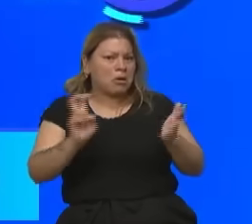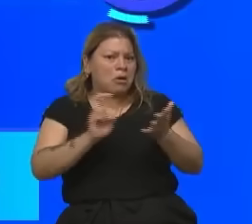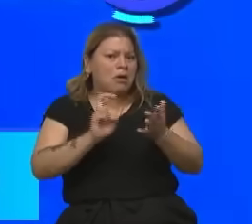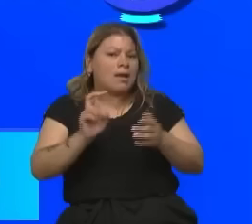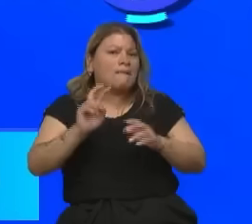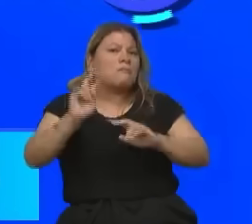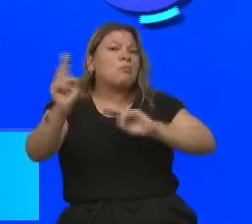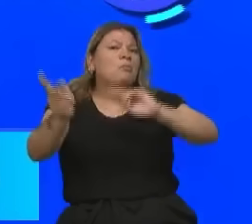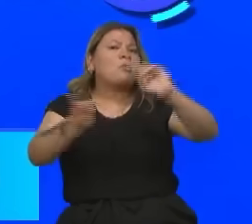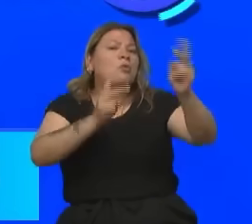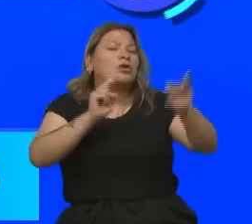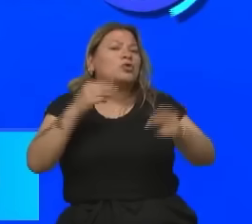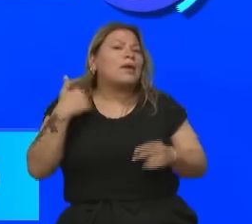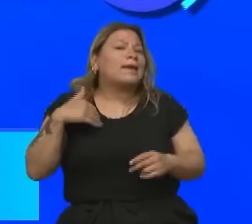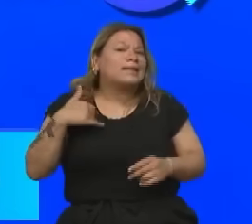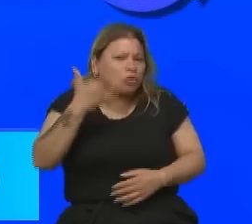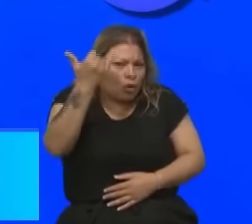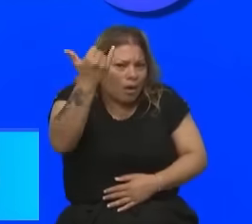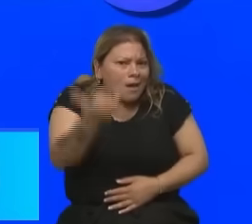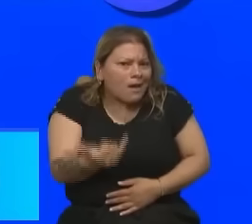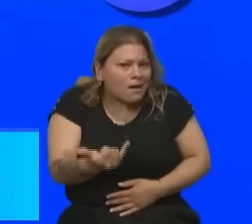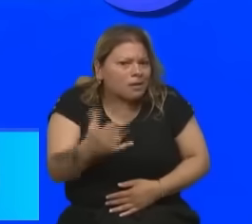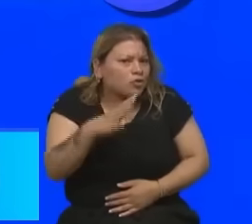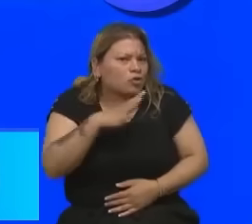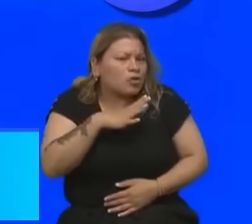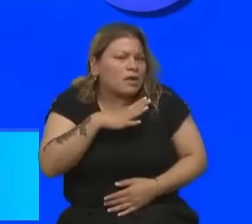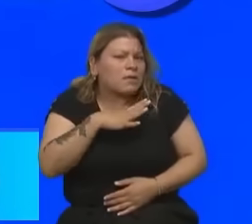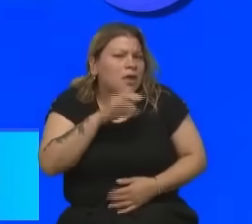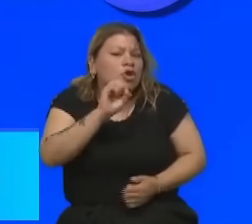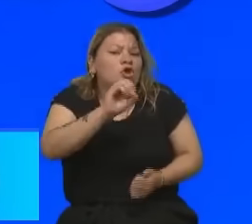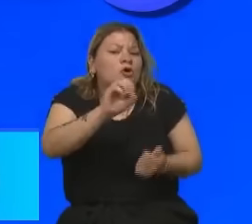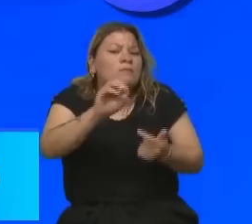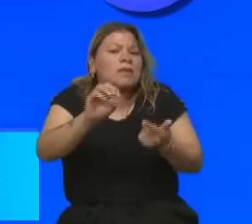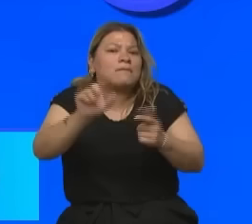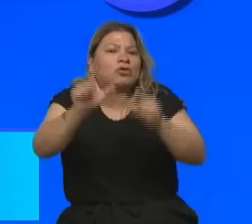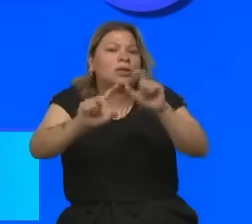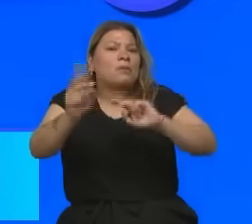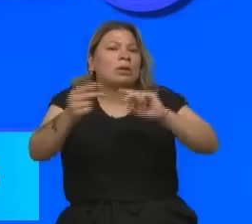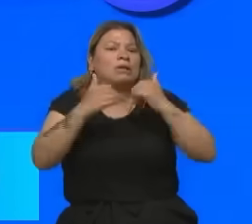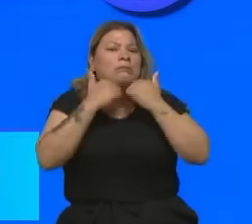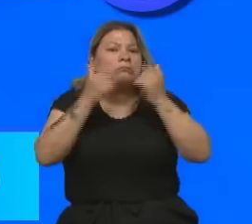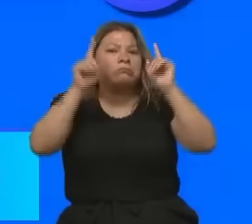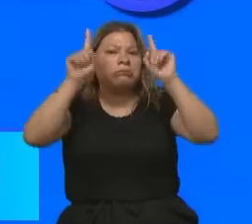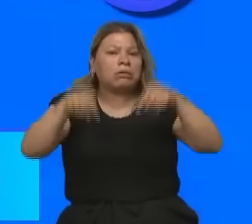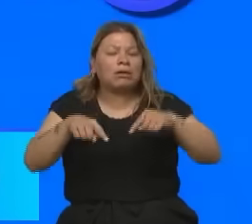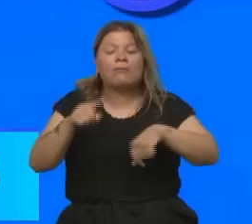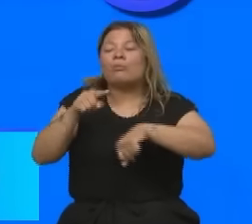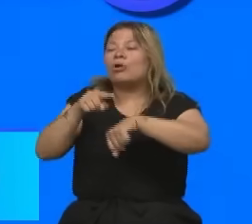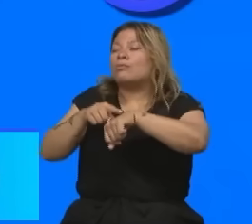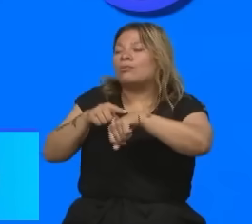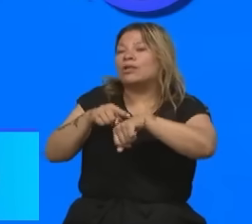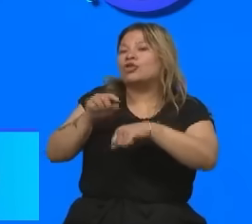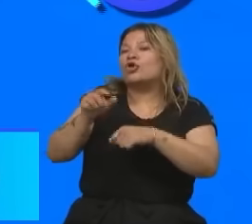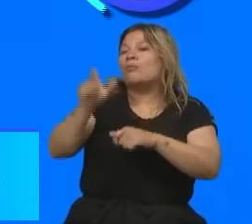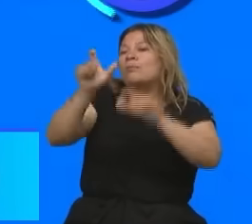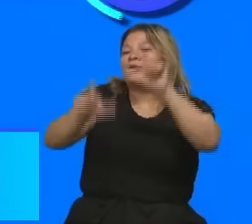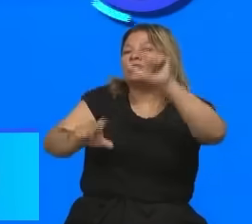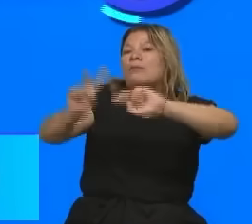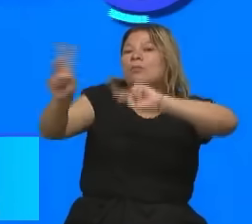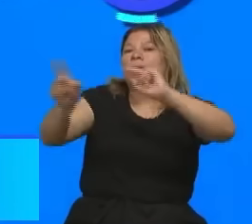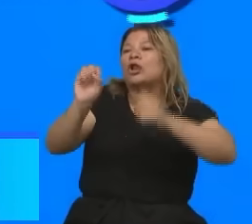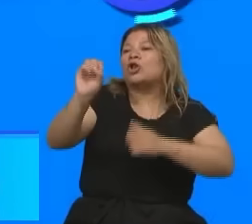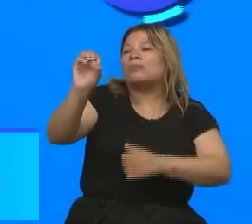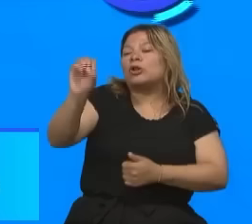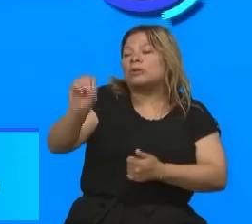decesos sea ciudadano argentino? ¿No se ha determinado las identidades aún? No, por el momento no. Tengamos en cuenta que